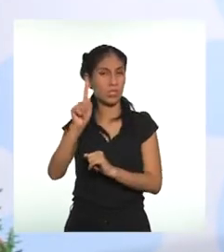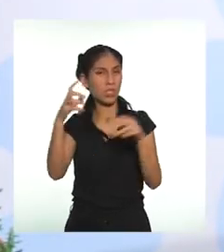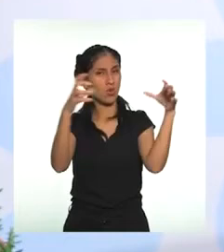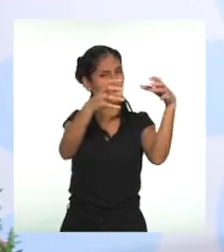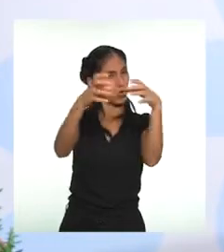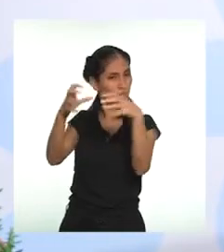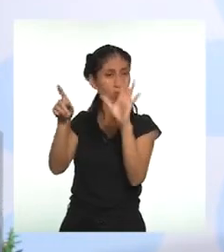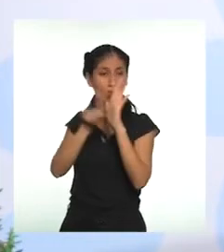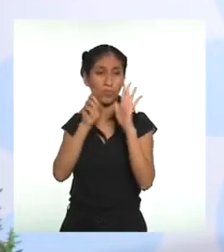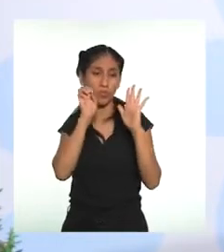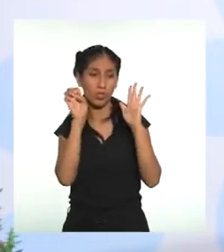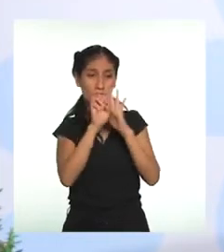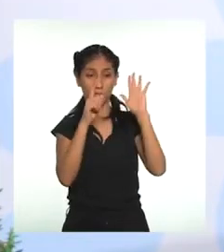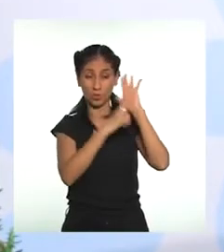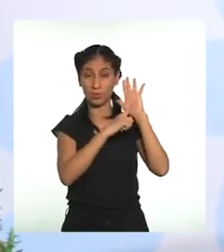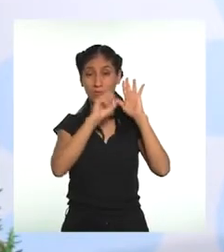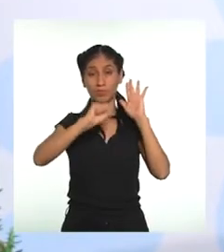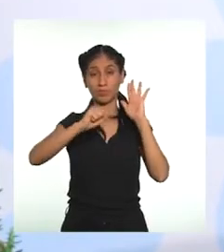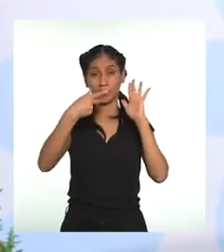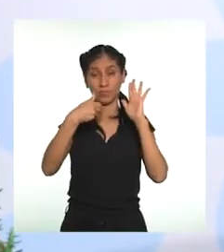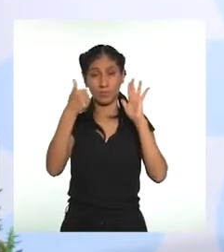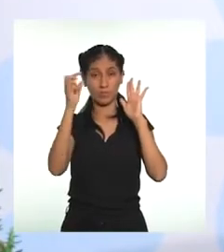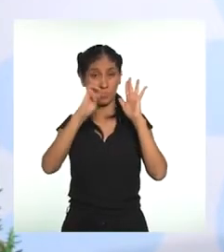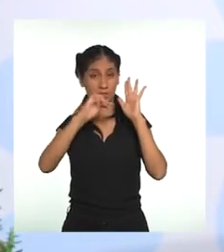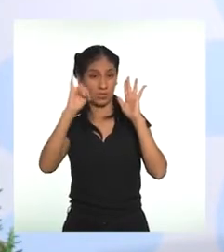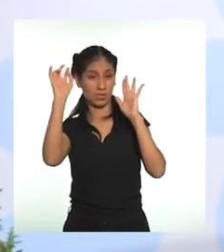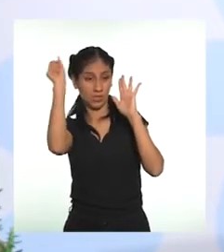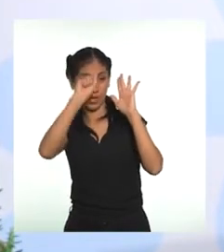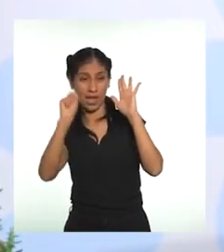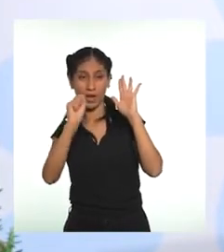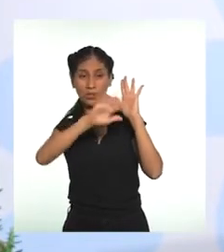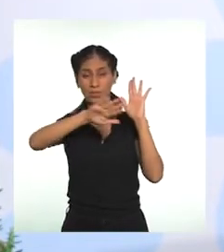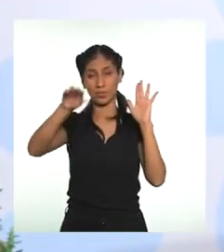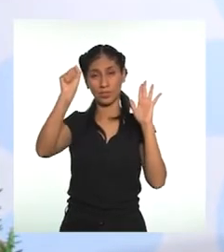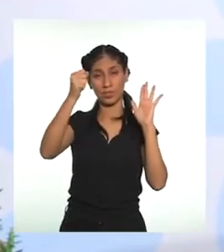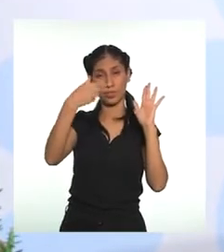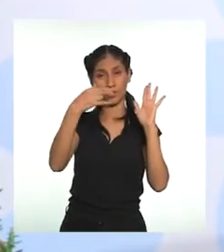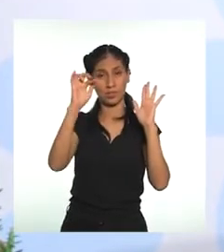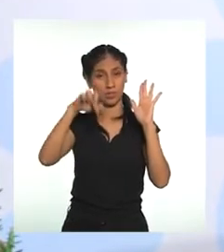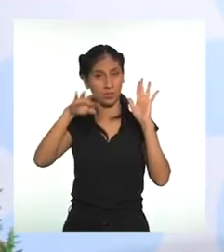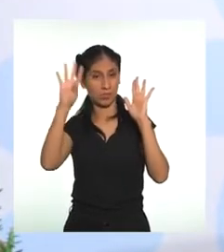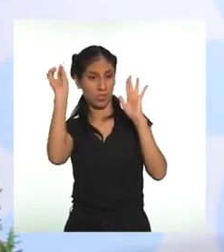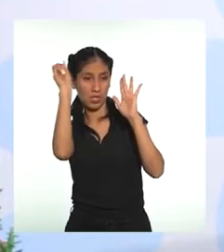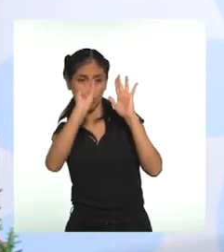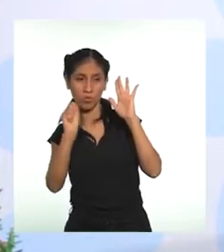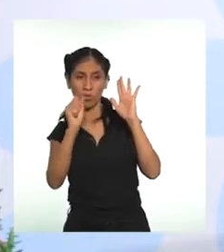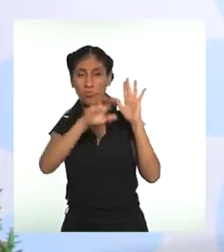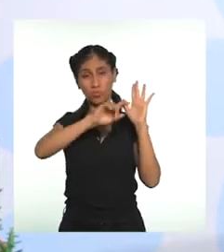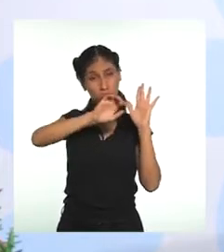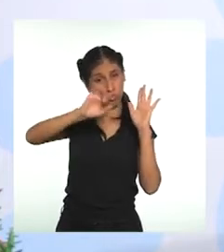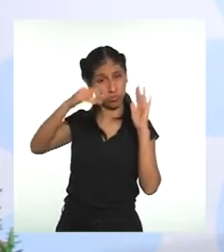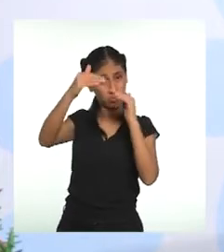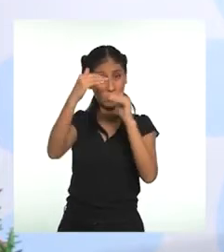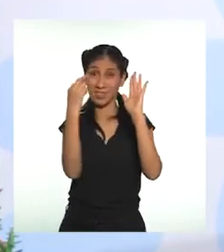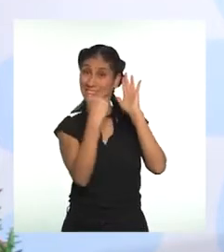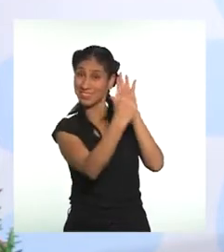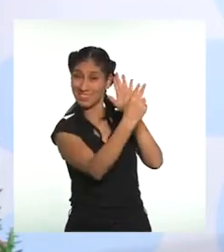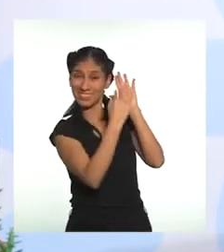por ejemplo los Shawis, Shipiboconibos, Matsigencas,